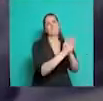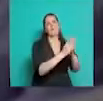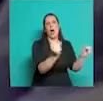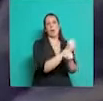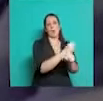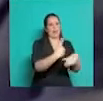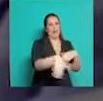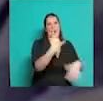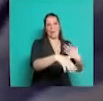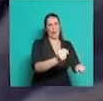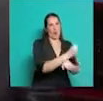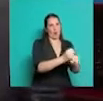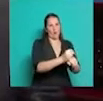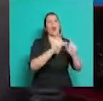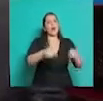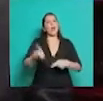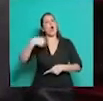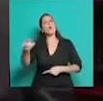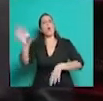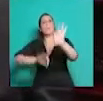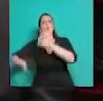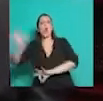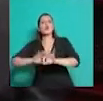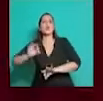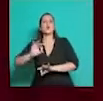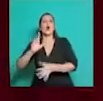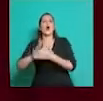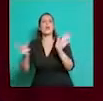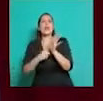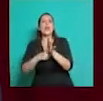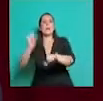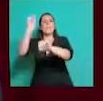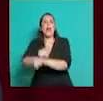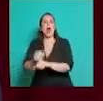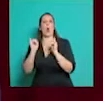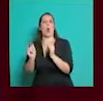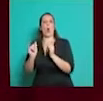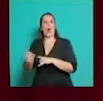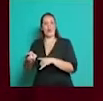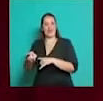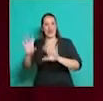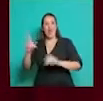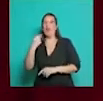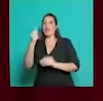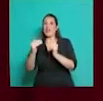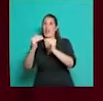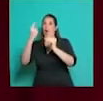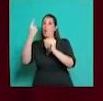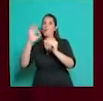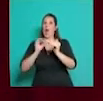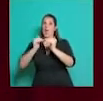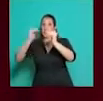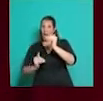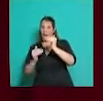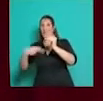y a invitar al mundo a invertir en esto, porque digo, nosotros solos no vamos a poder. Entonces, sobre esto me parece que hay mucho